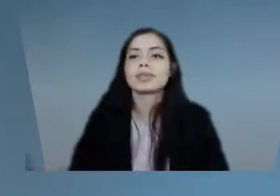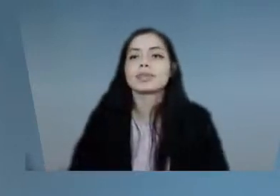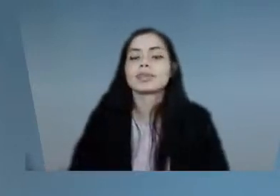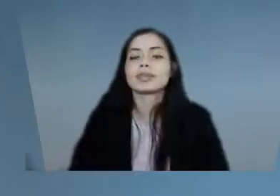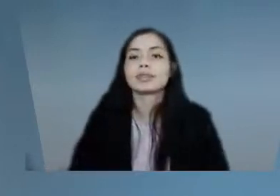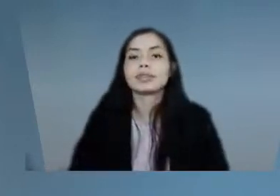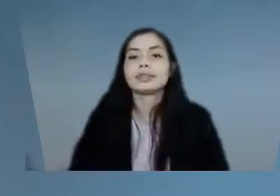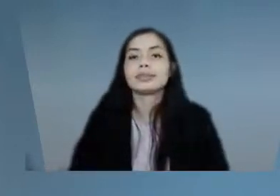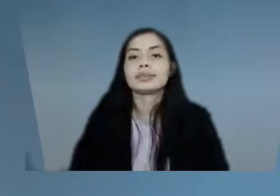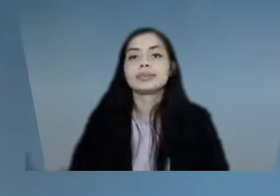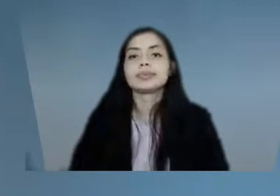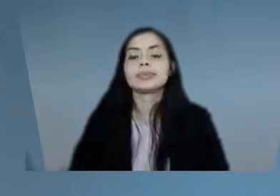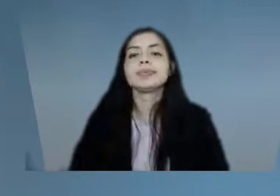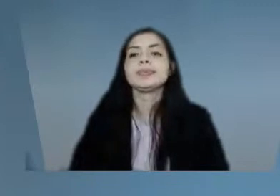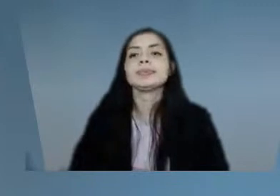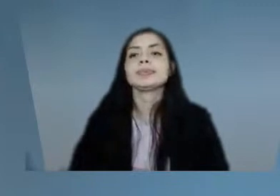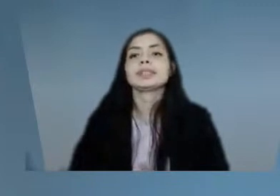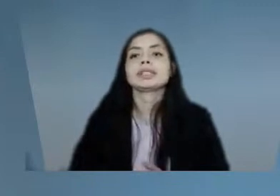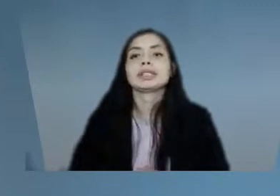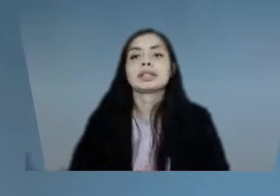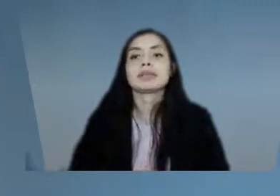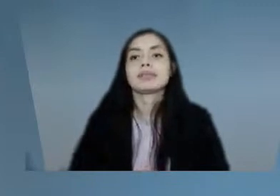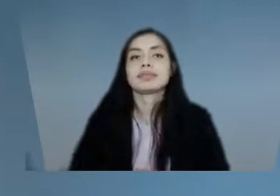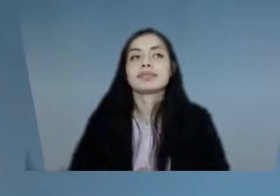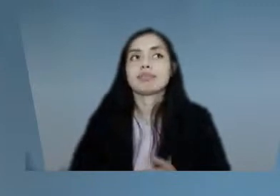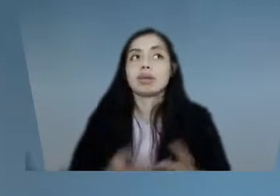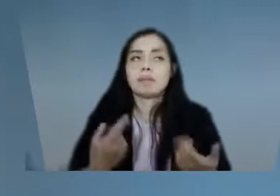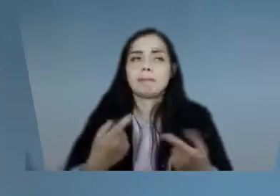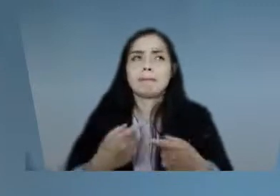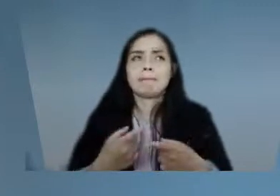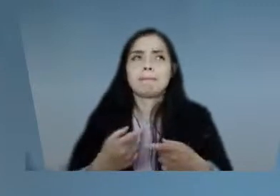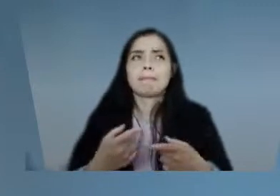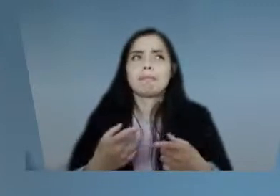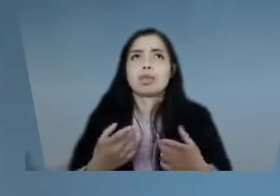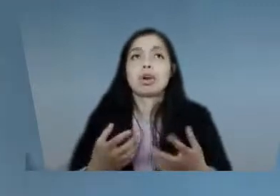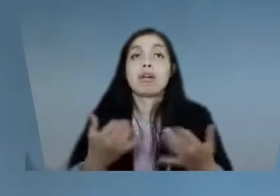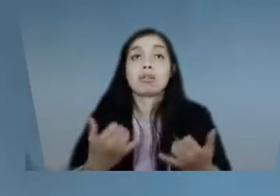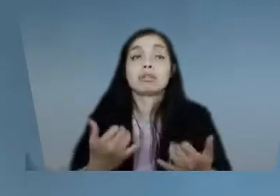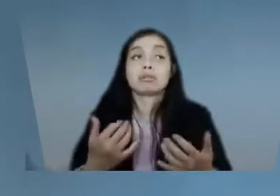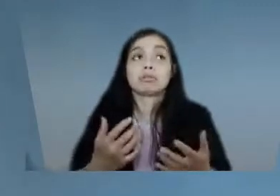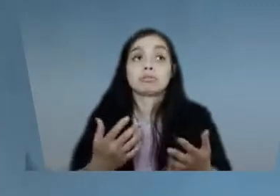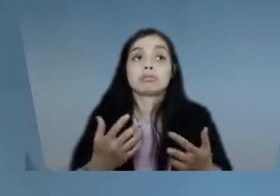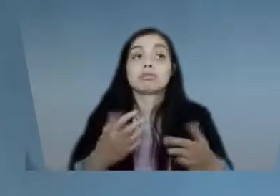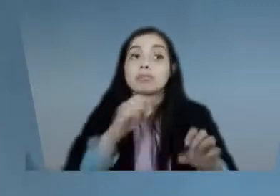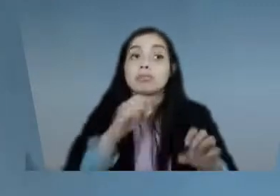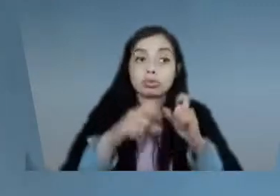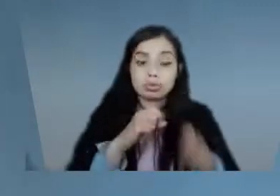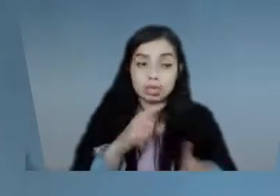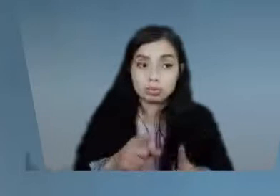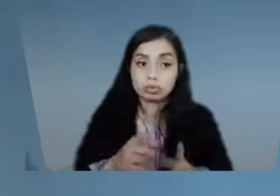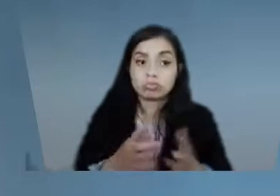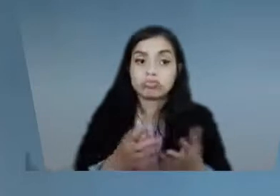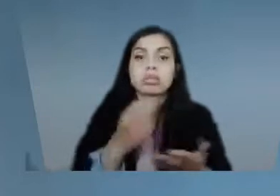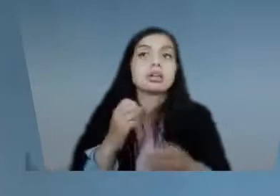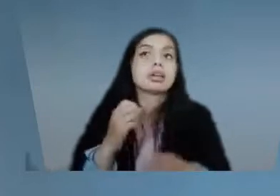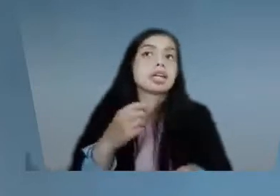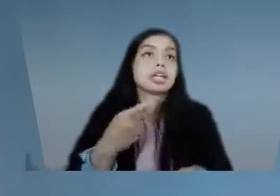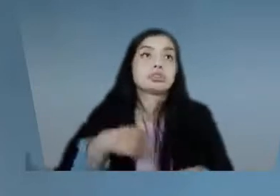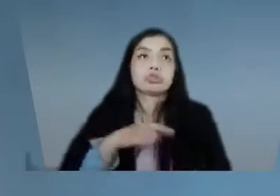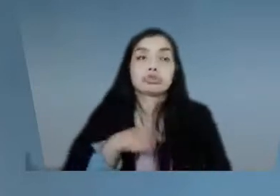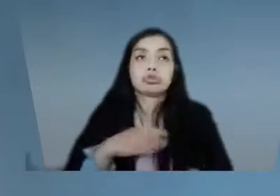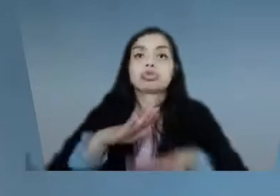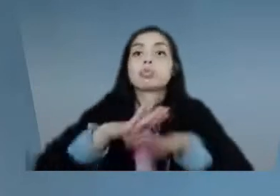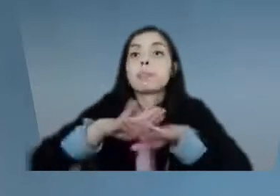como de un taller, sino que lo hacemos después. O sea, nosotros una vez obtenemos los permisos y ya